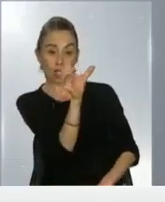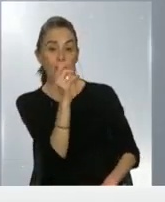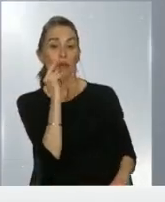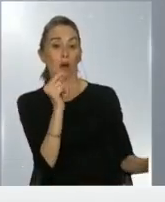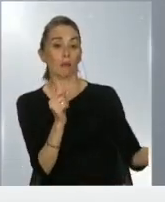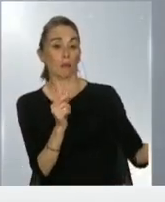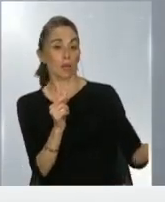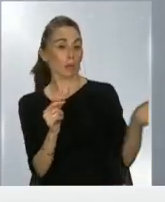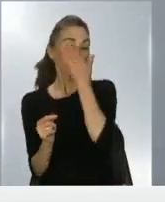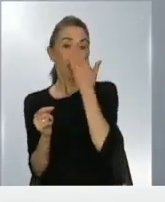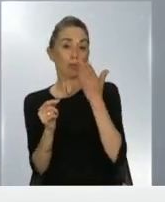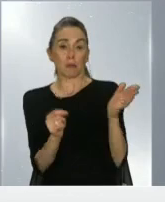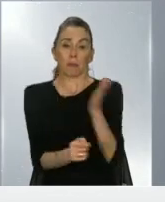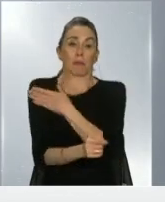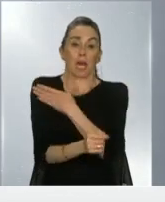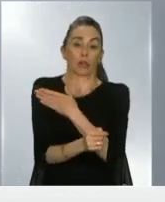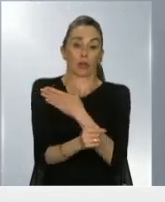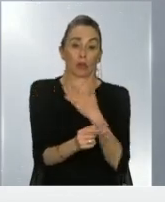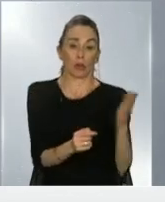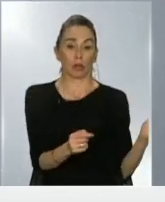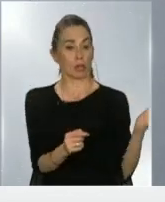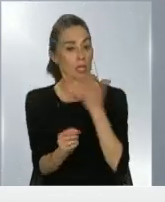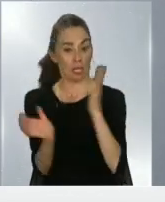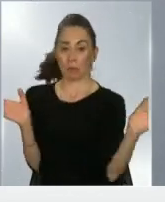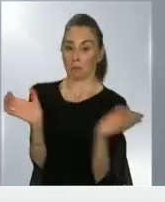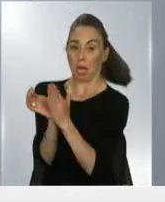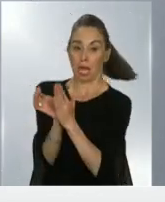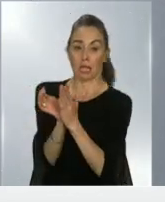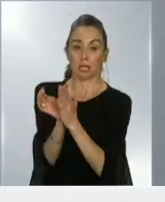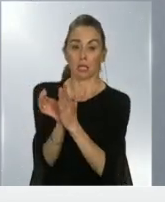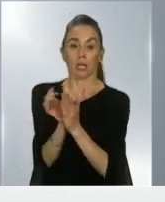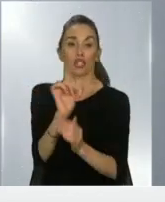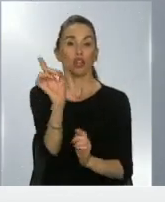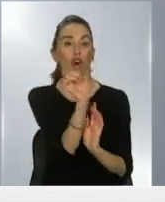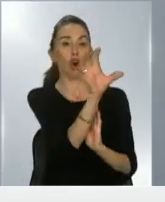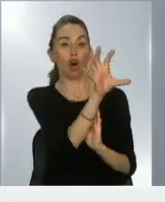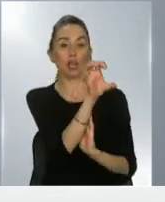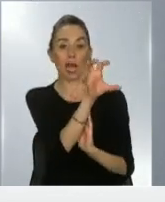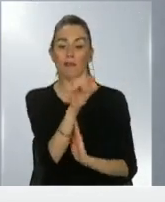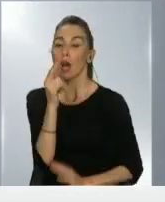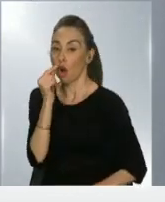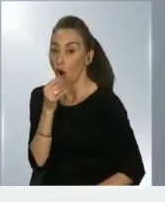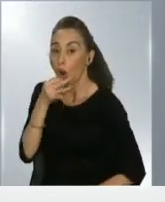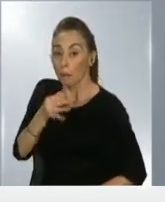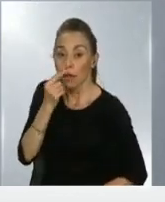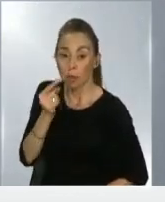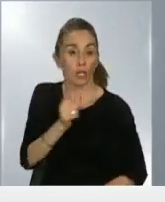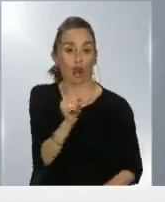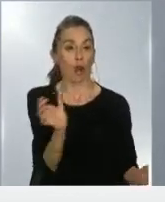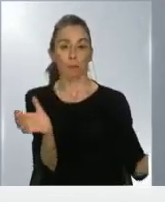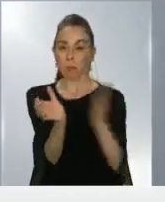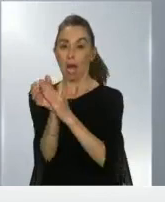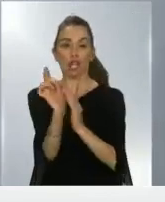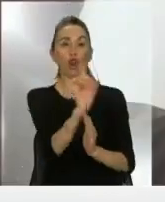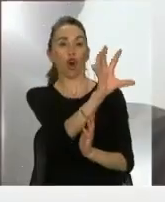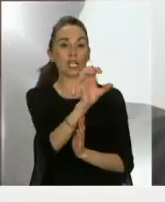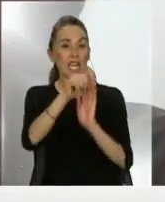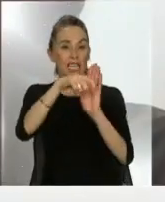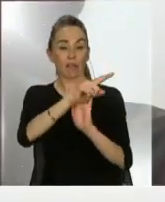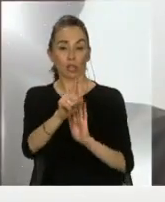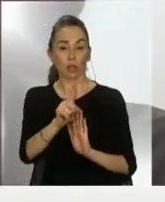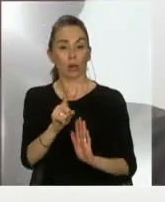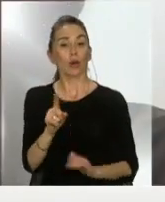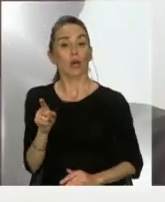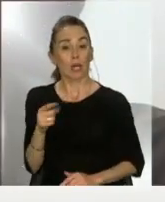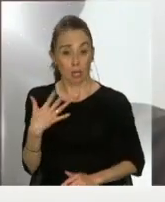no grabe y me pega un manotazo al celular que se ve en el video. No, es que de verdad. Para